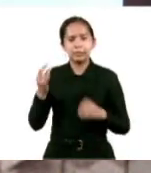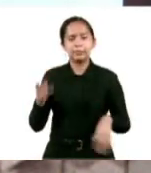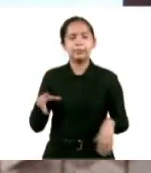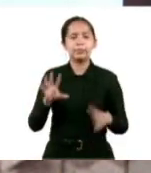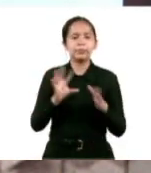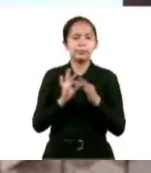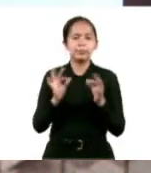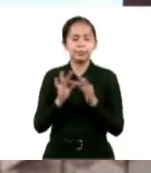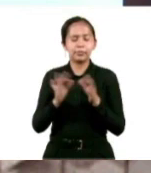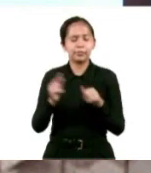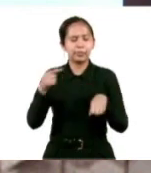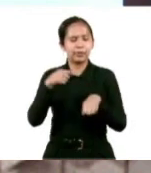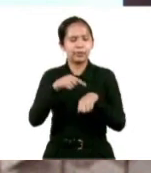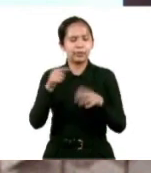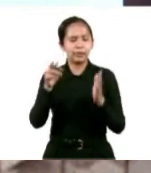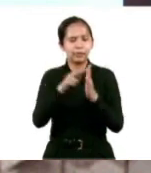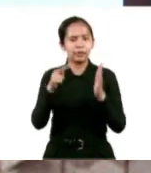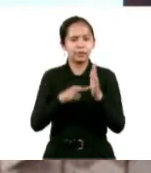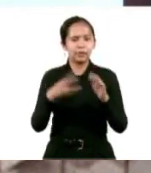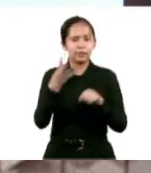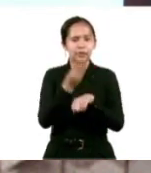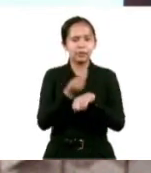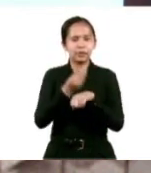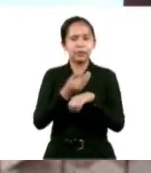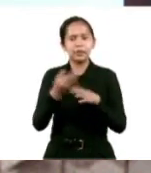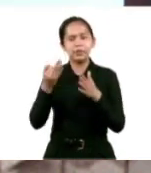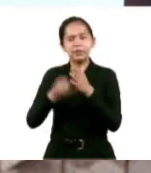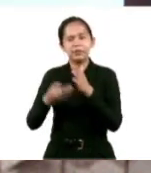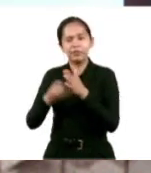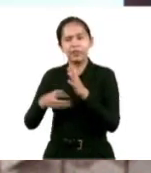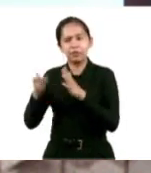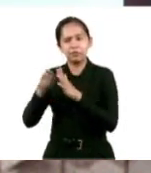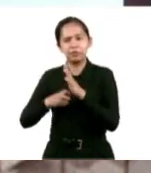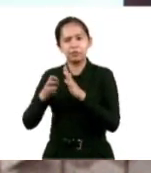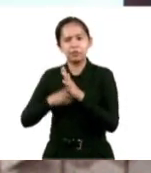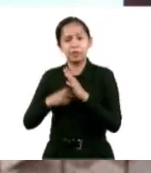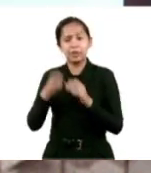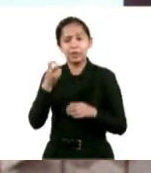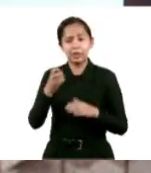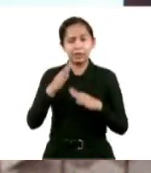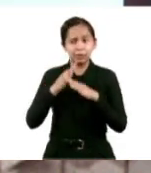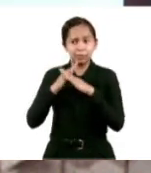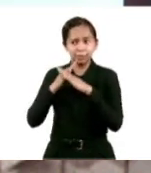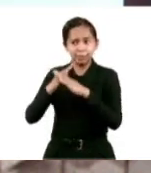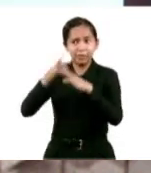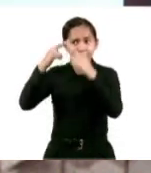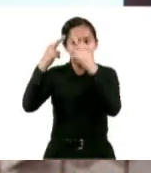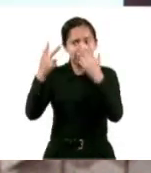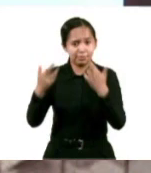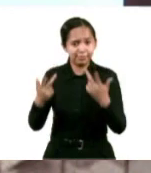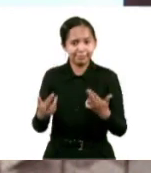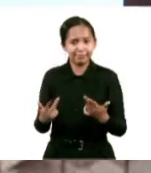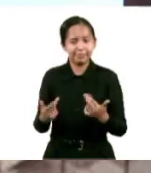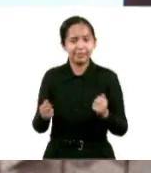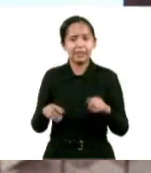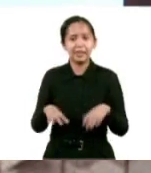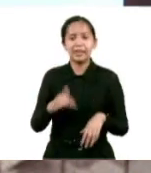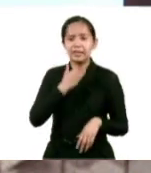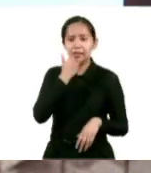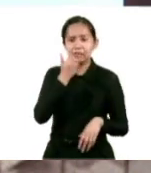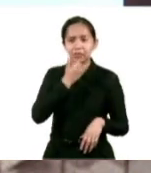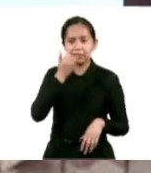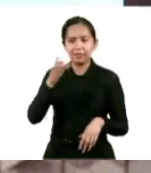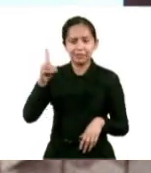en el manual de mantenimiento que ellos califican como deficiente pudo haber evitado el colapso originado por errores de diseño y fallas